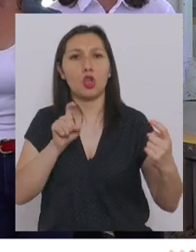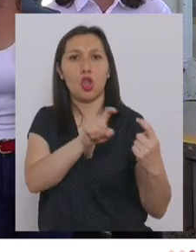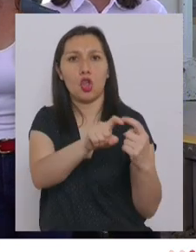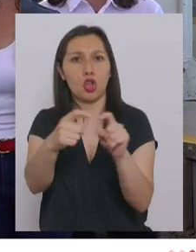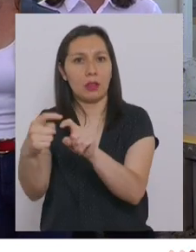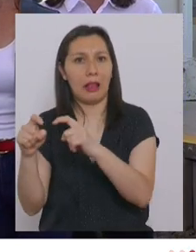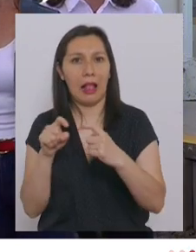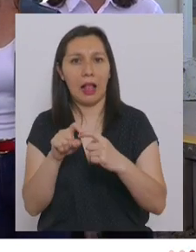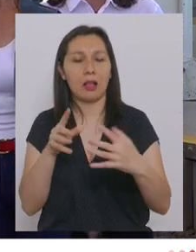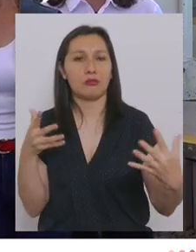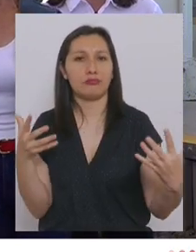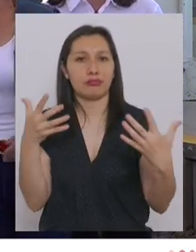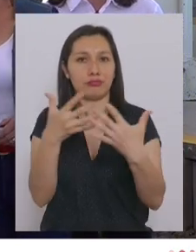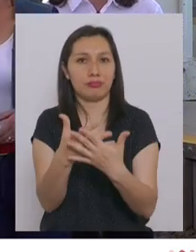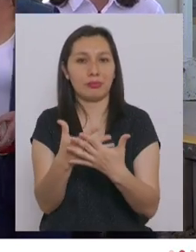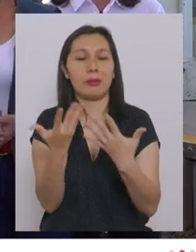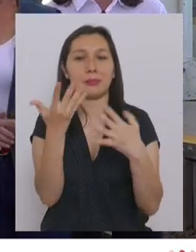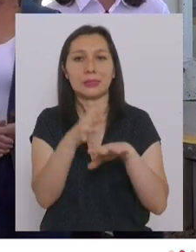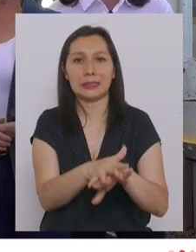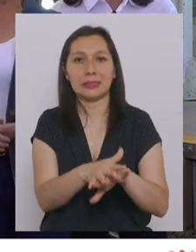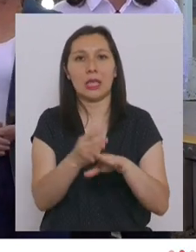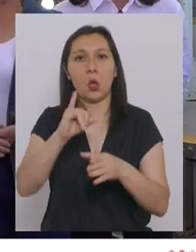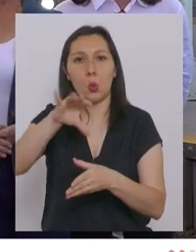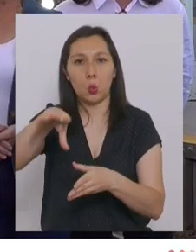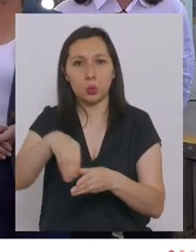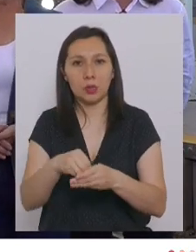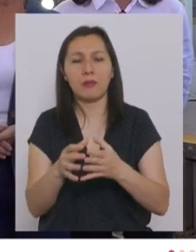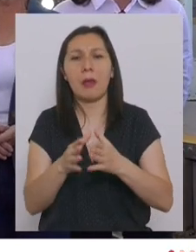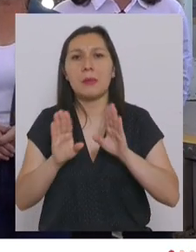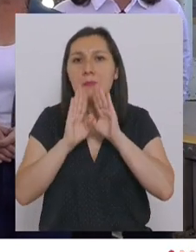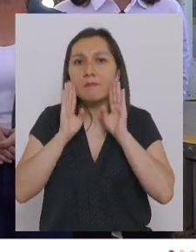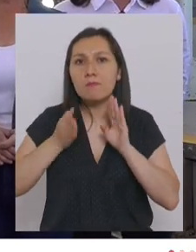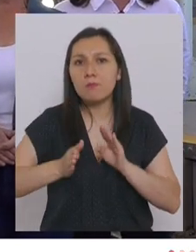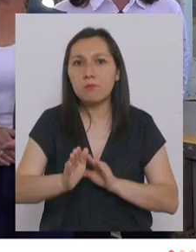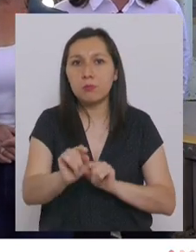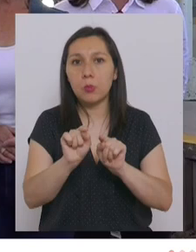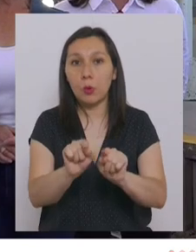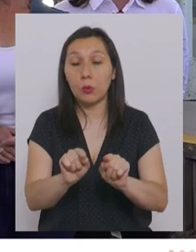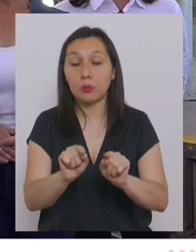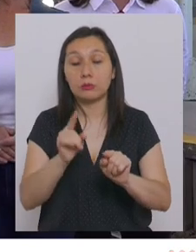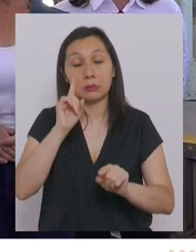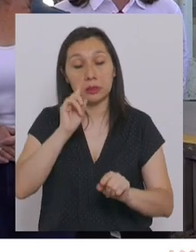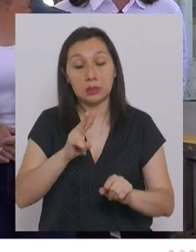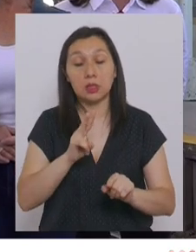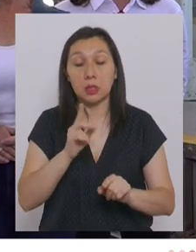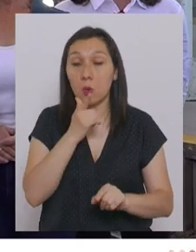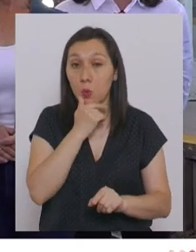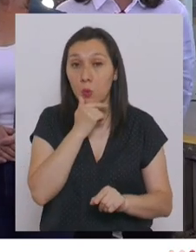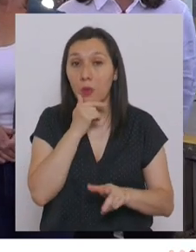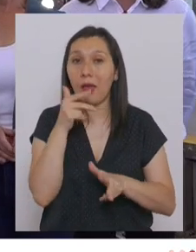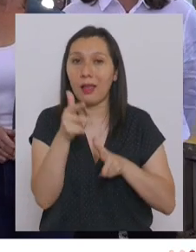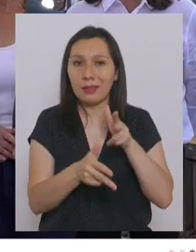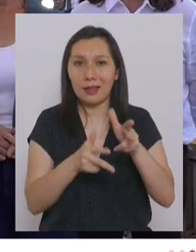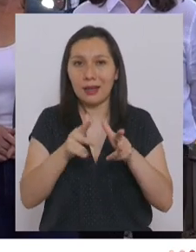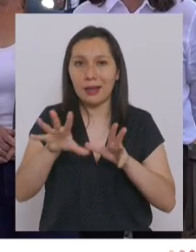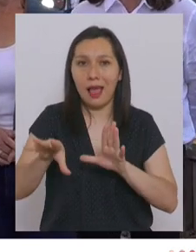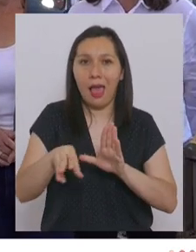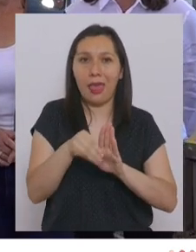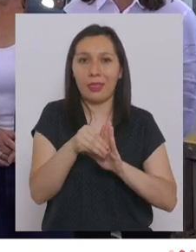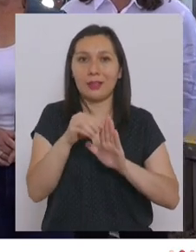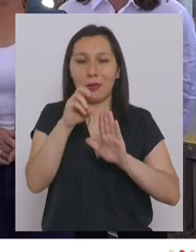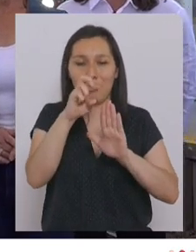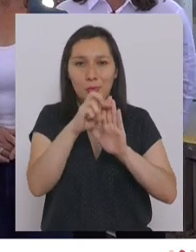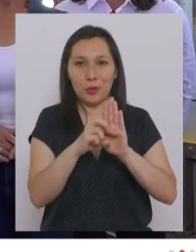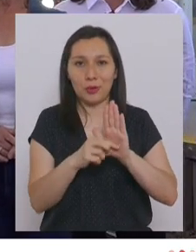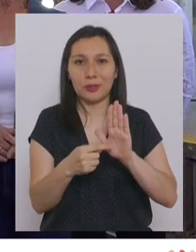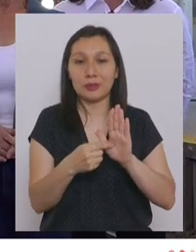más integrada, más inclusiva, más sustentable. Y sin duda el tren es parte de ese